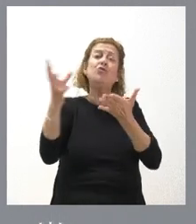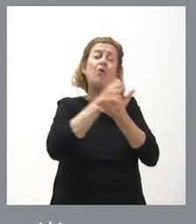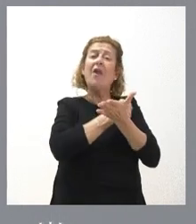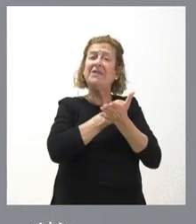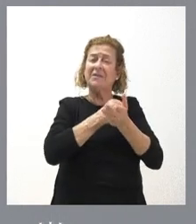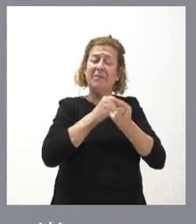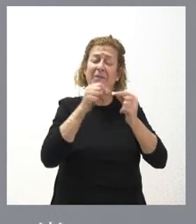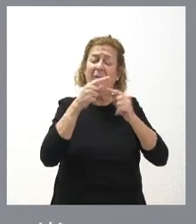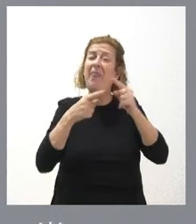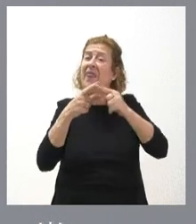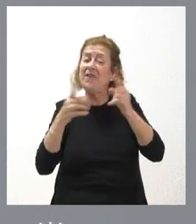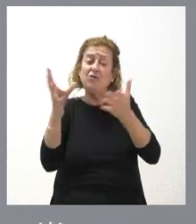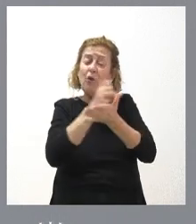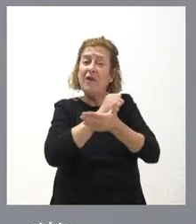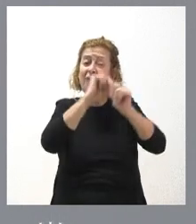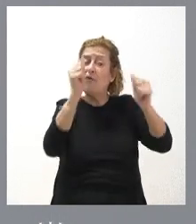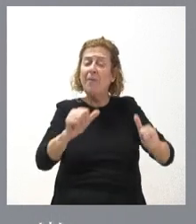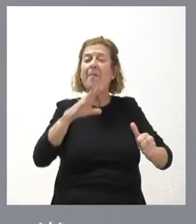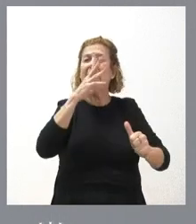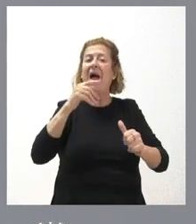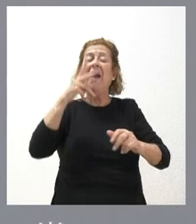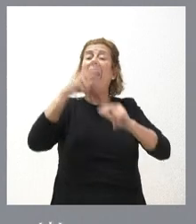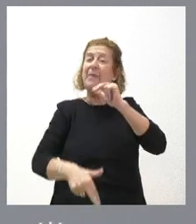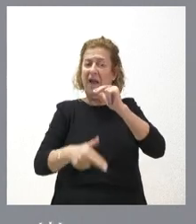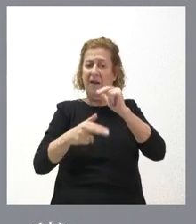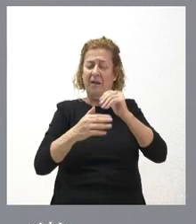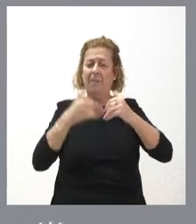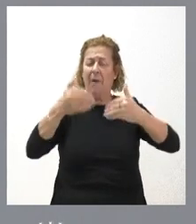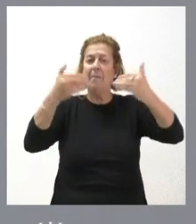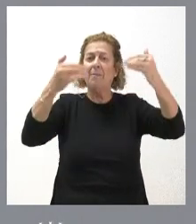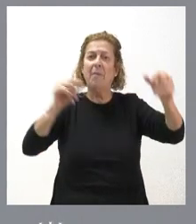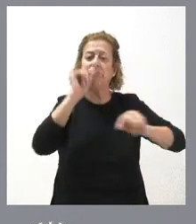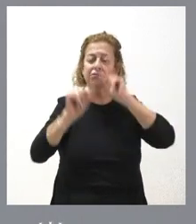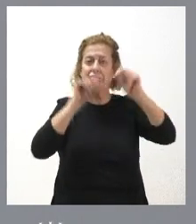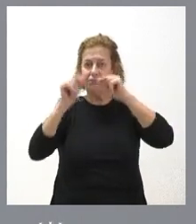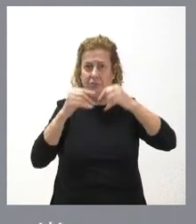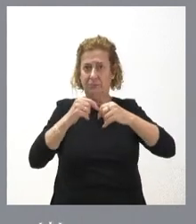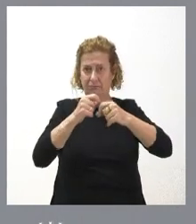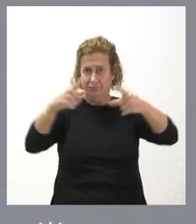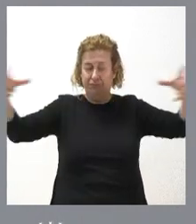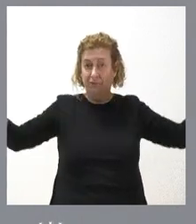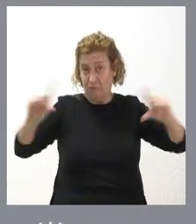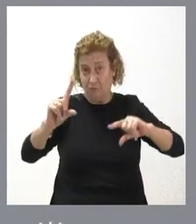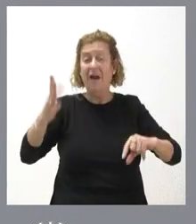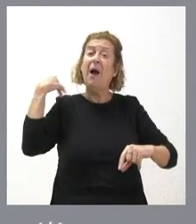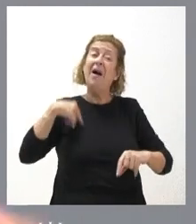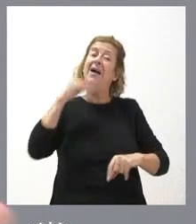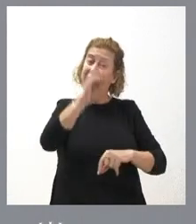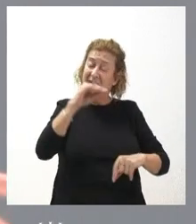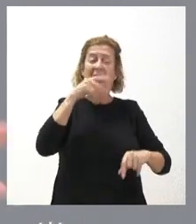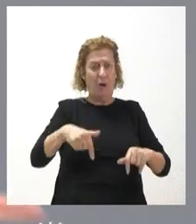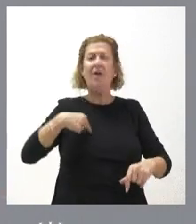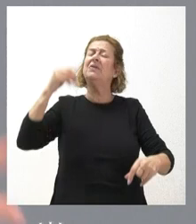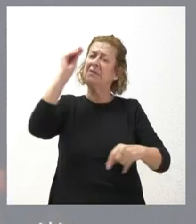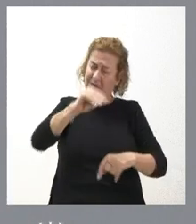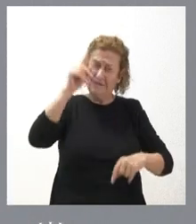tengan que ver con evitar la probación de este tipo de enfermedades de carácter respiratorio lo insistí antes lo insistimos ahora no queremos que